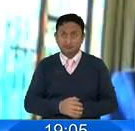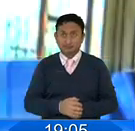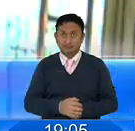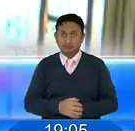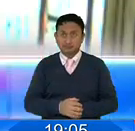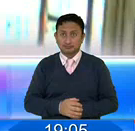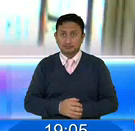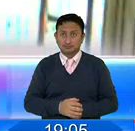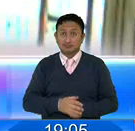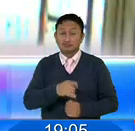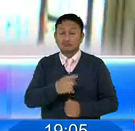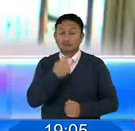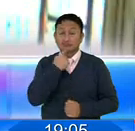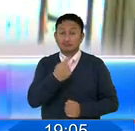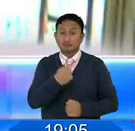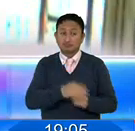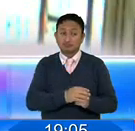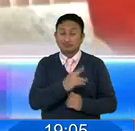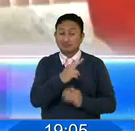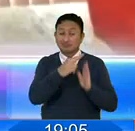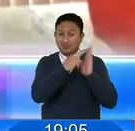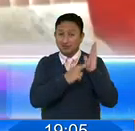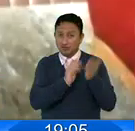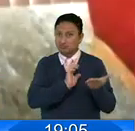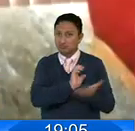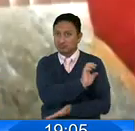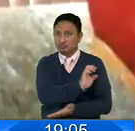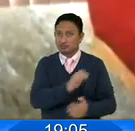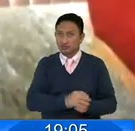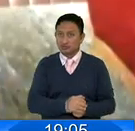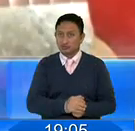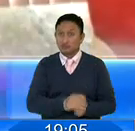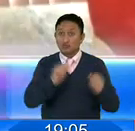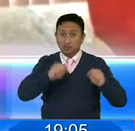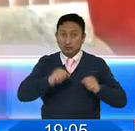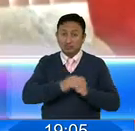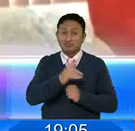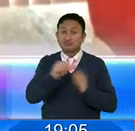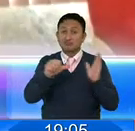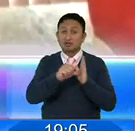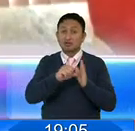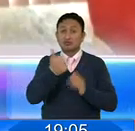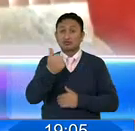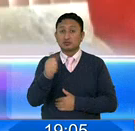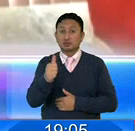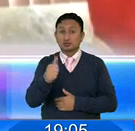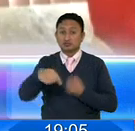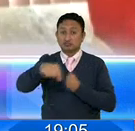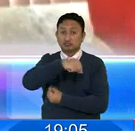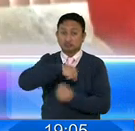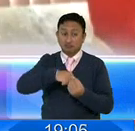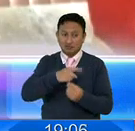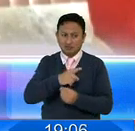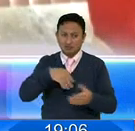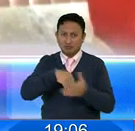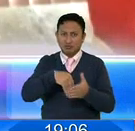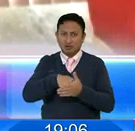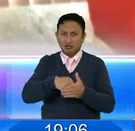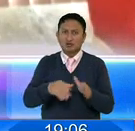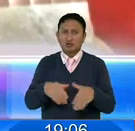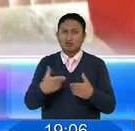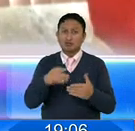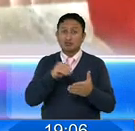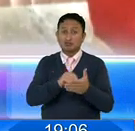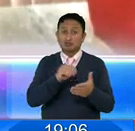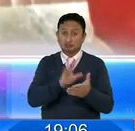el dicho reglamento. Mente reverse ese artículo 10 que pone trabas a la aplicación, como